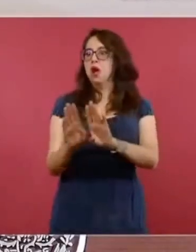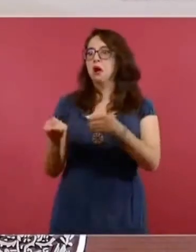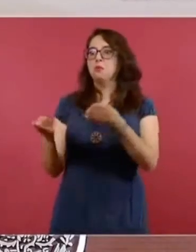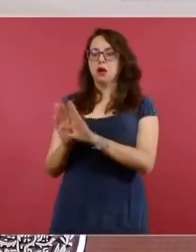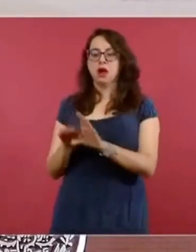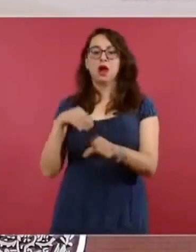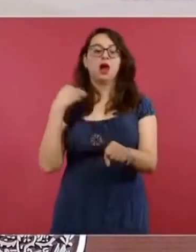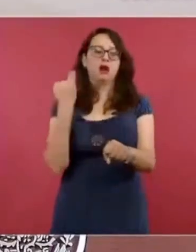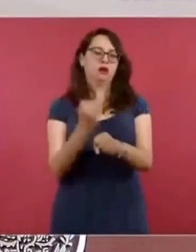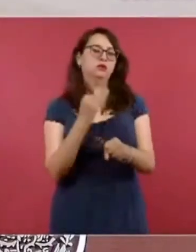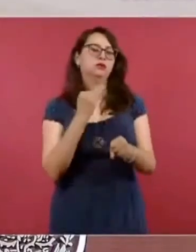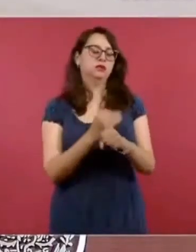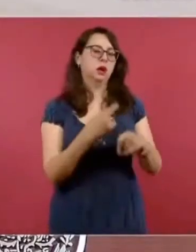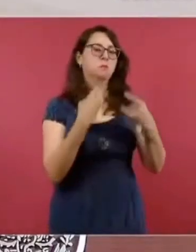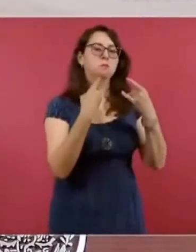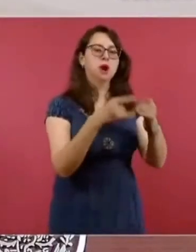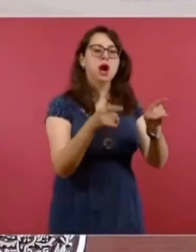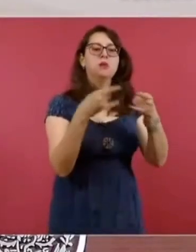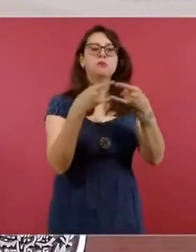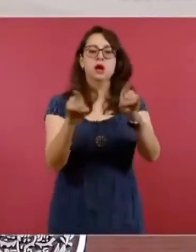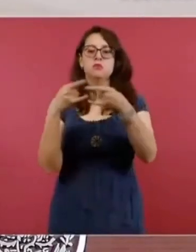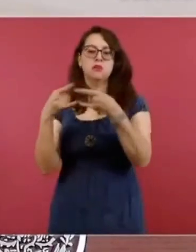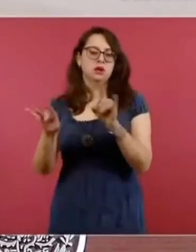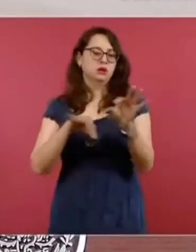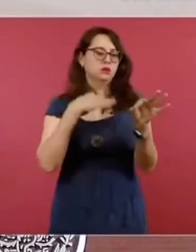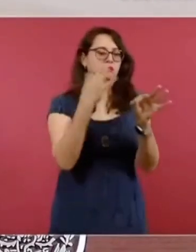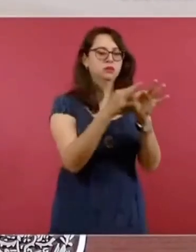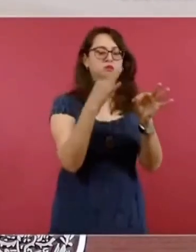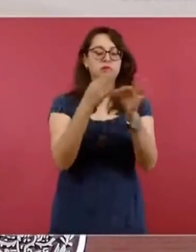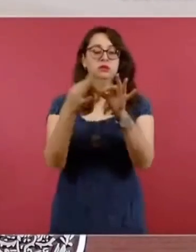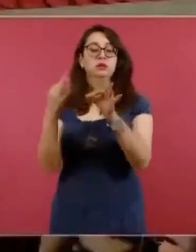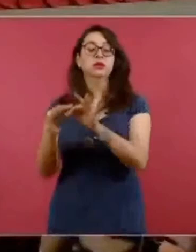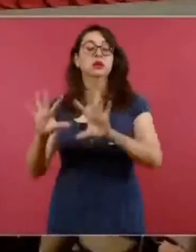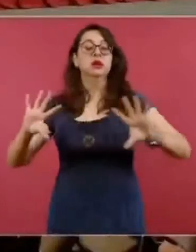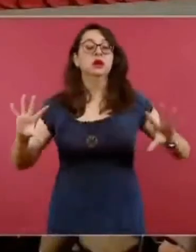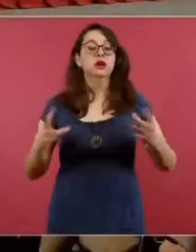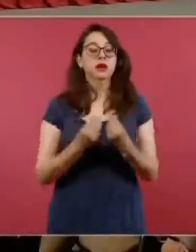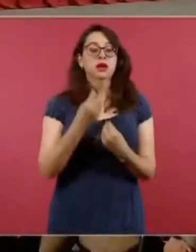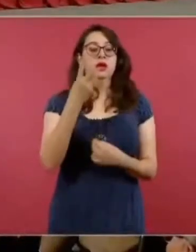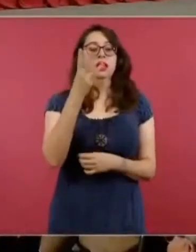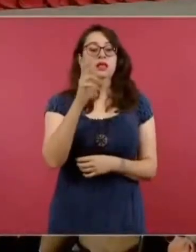son 217 centros de salud más. Un total de